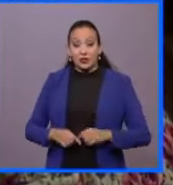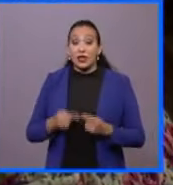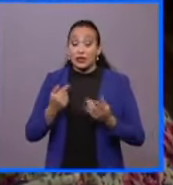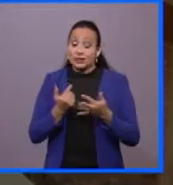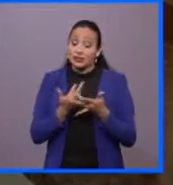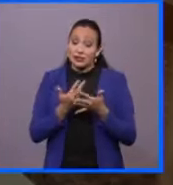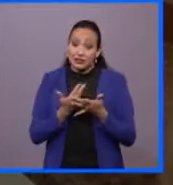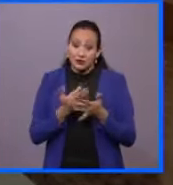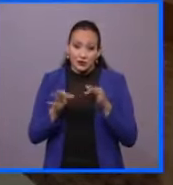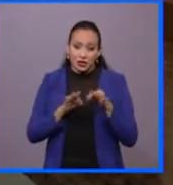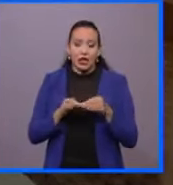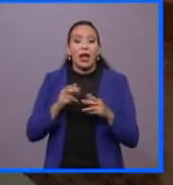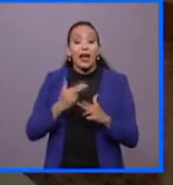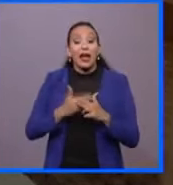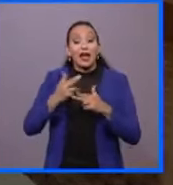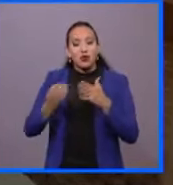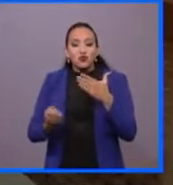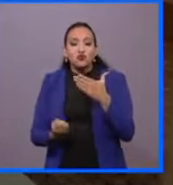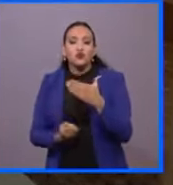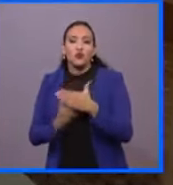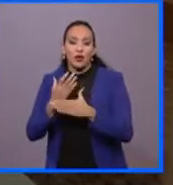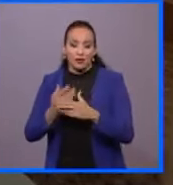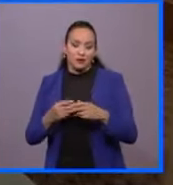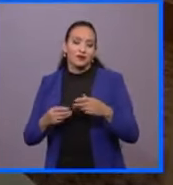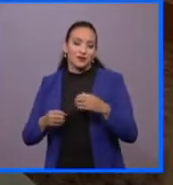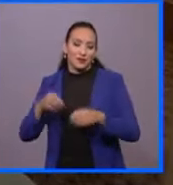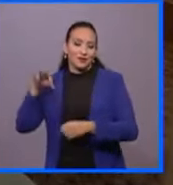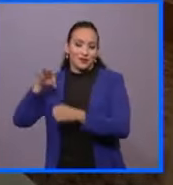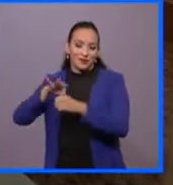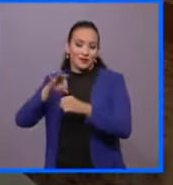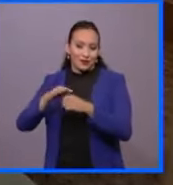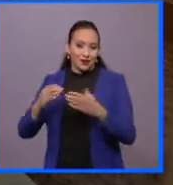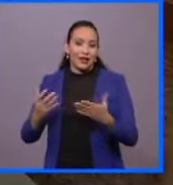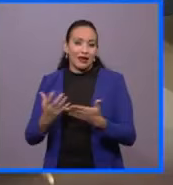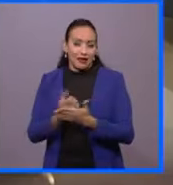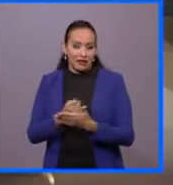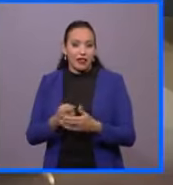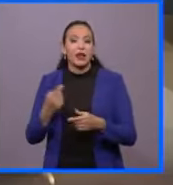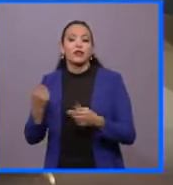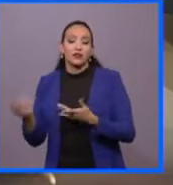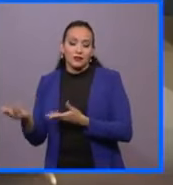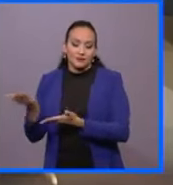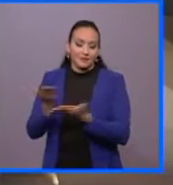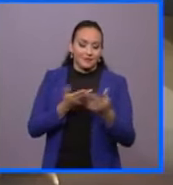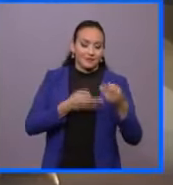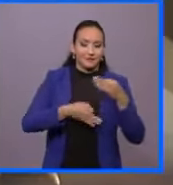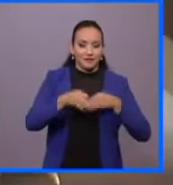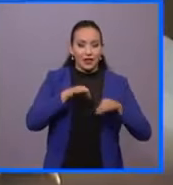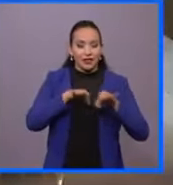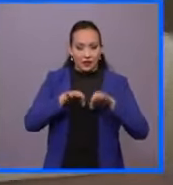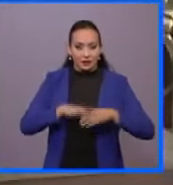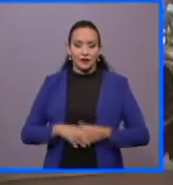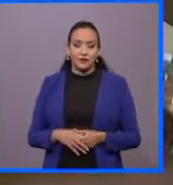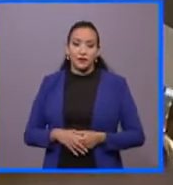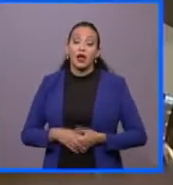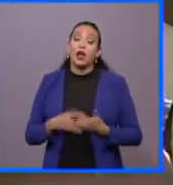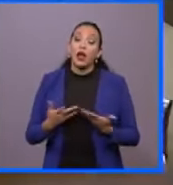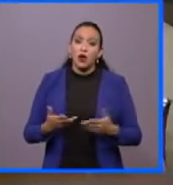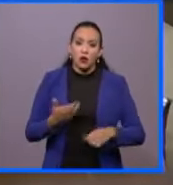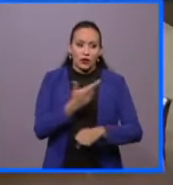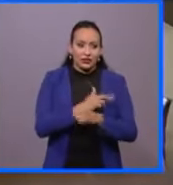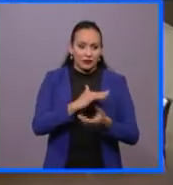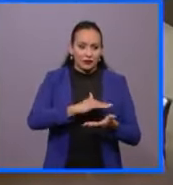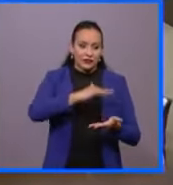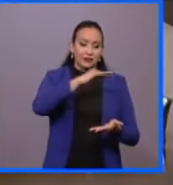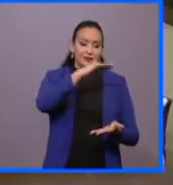mantendrá hasta que los nuevos órganos competentes determinen lo que corresponda. Lo anterior no implica la paralización de los